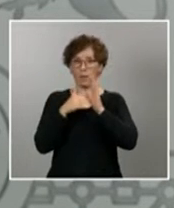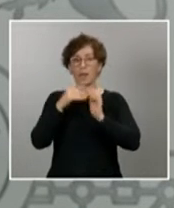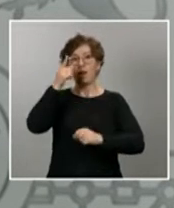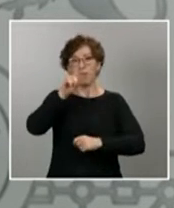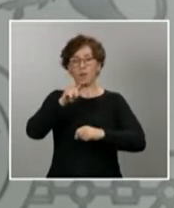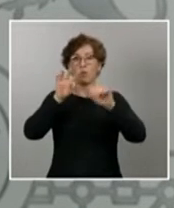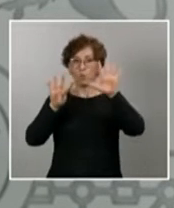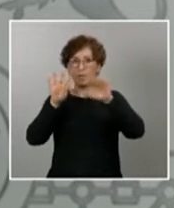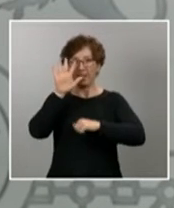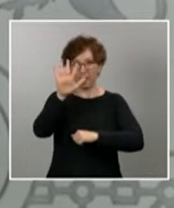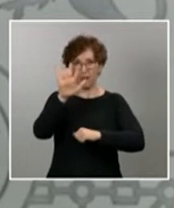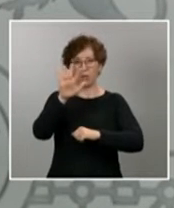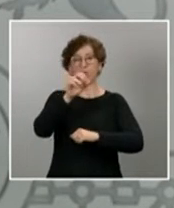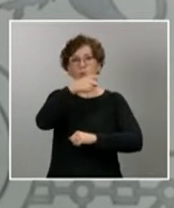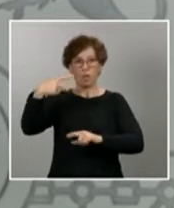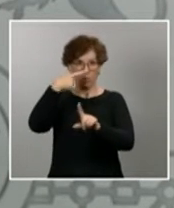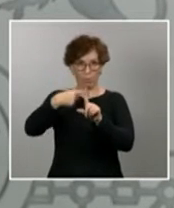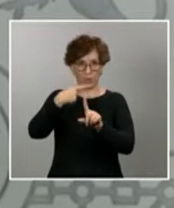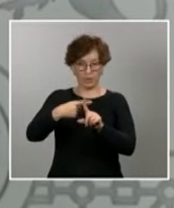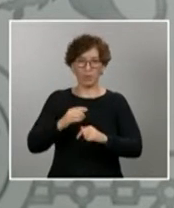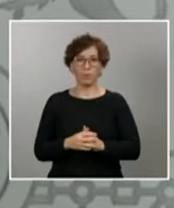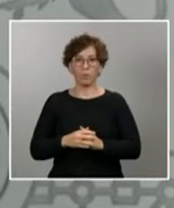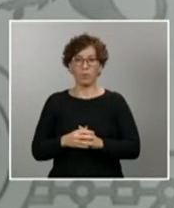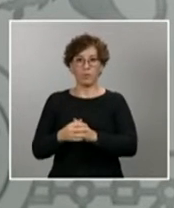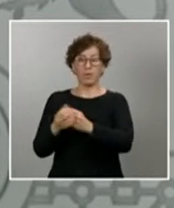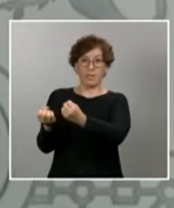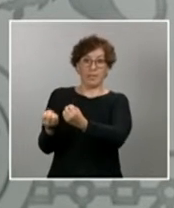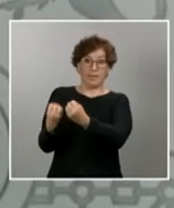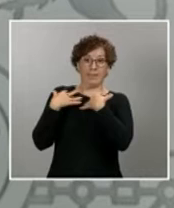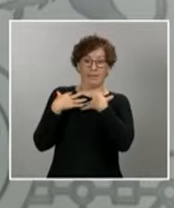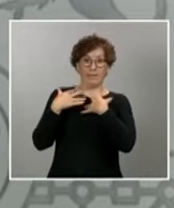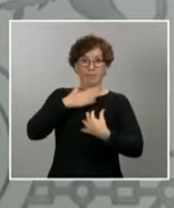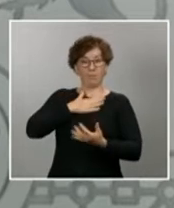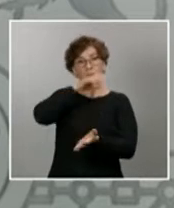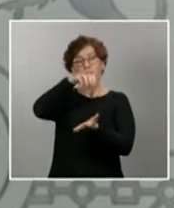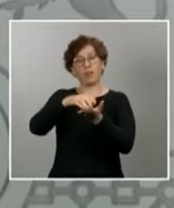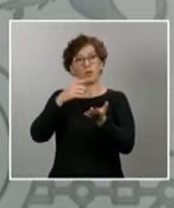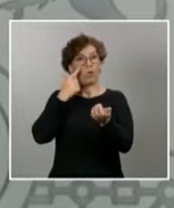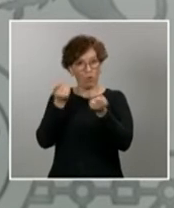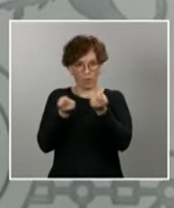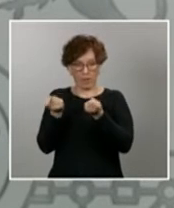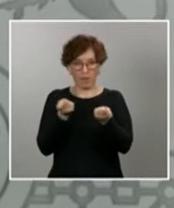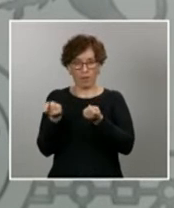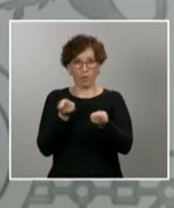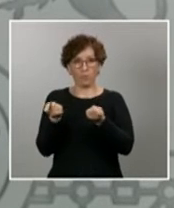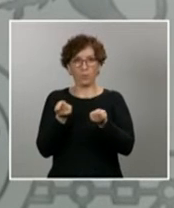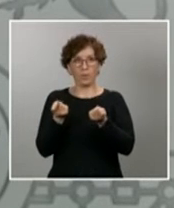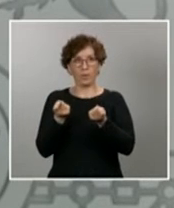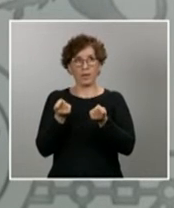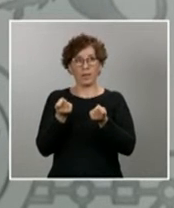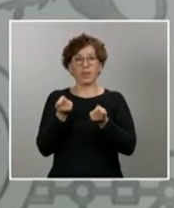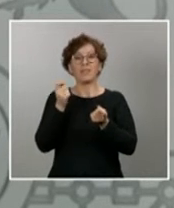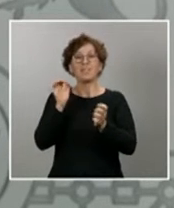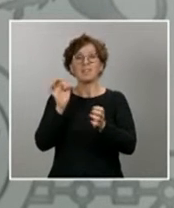85.195 casos positivos notificados al Centro de Coordinación de Alertas. Esta es la cifra acumulada desde el